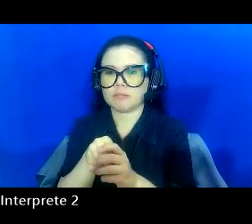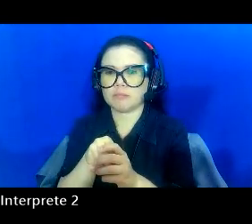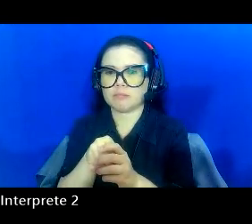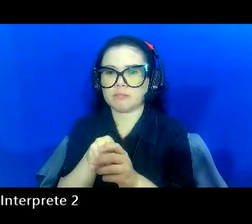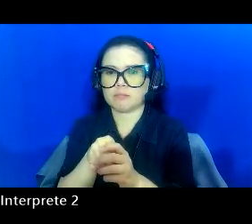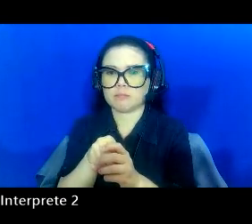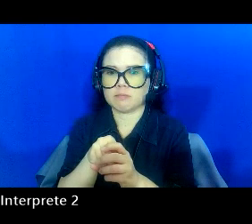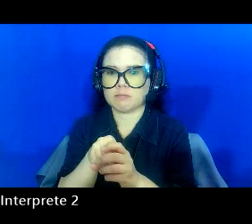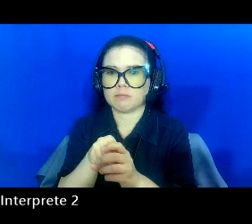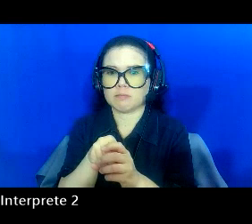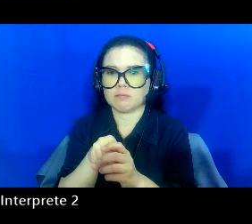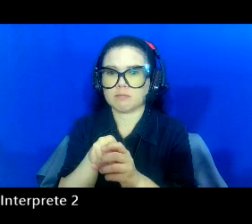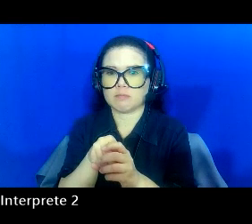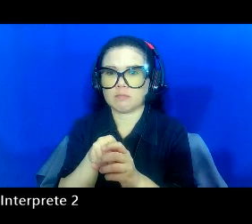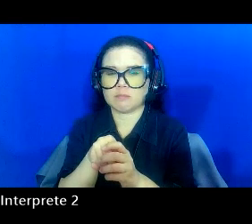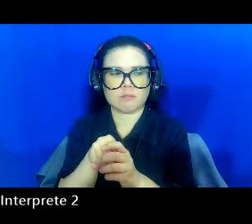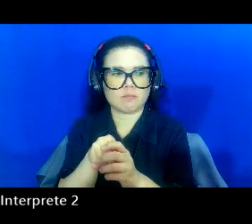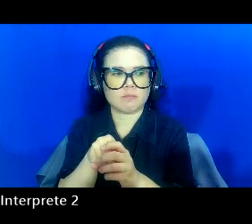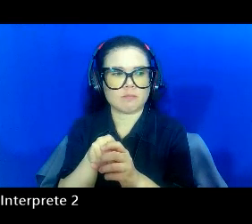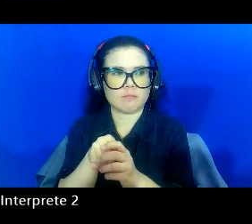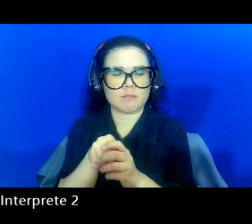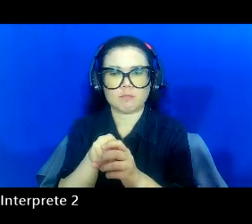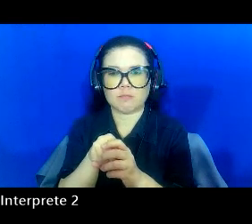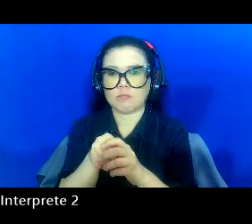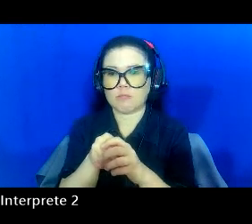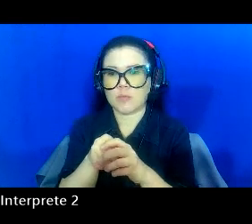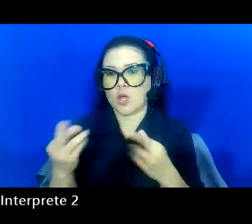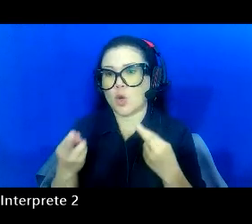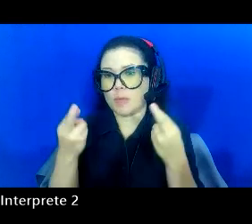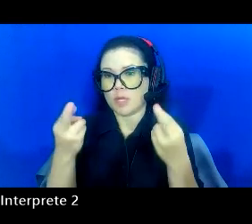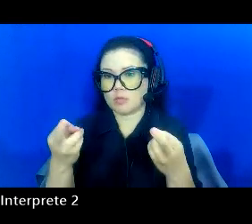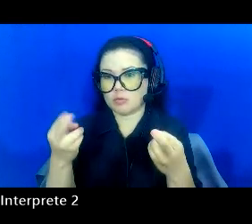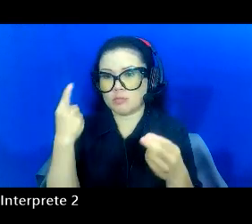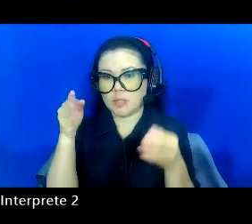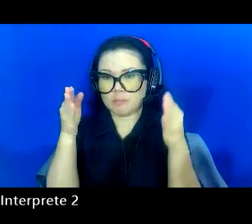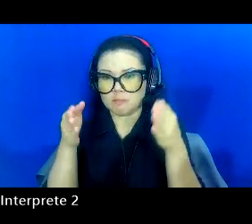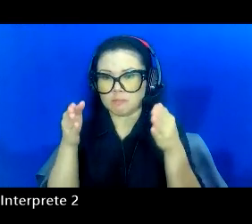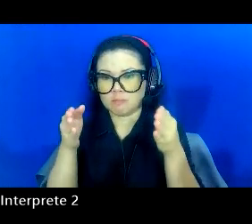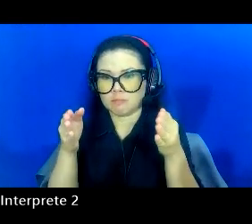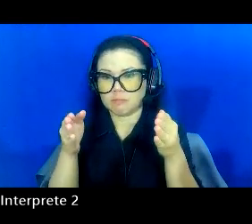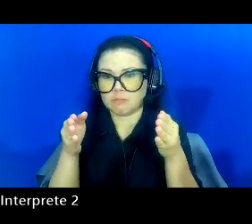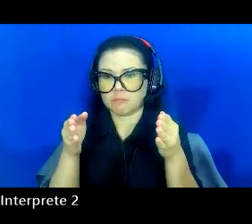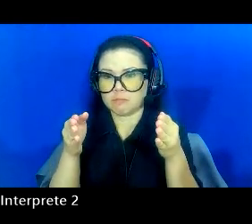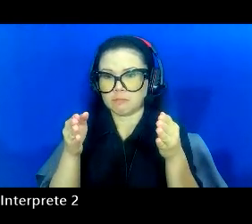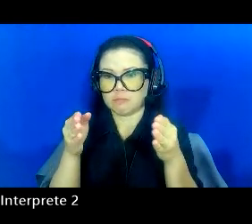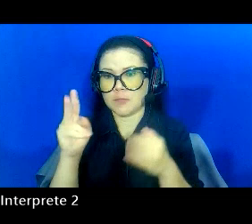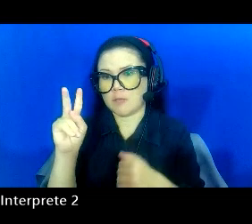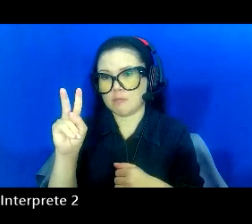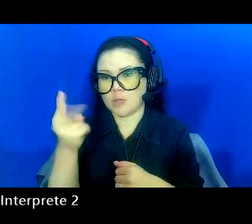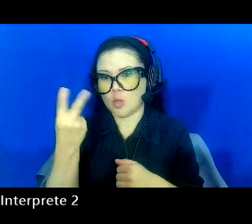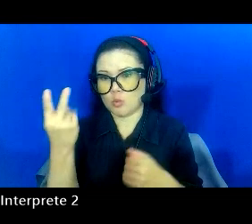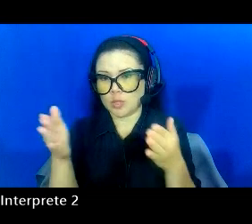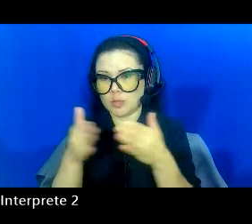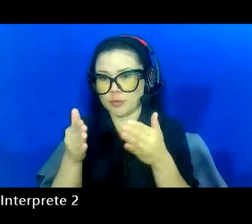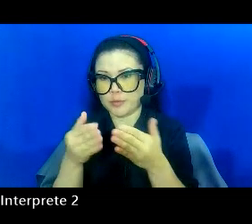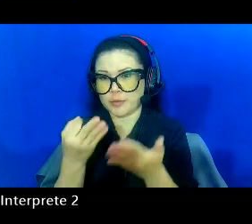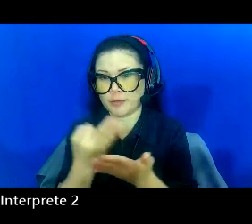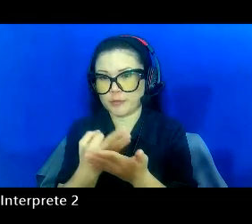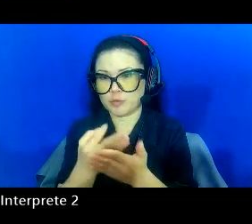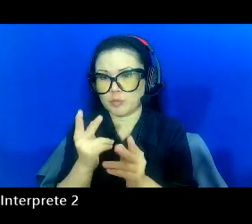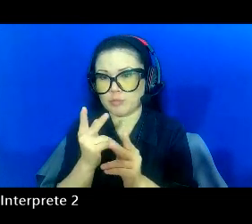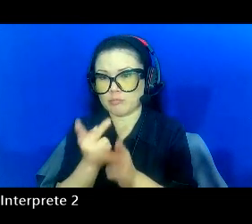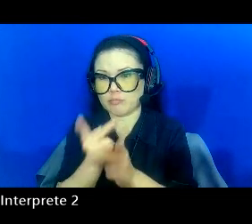como se tome en consideración o una recomendación para la segunda iteración de solicitud de fondos, la recomendación que